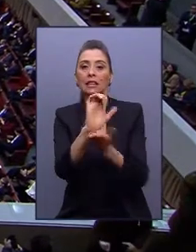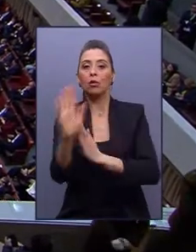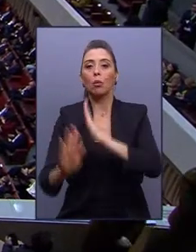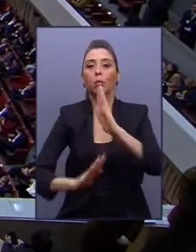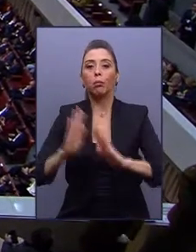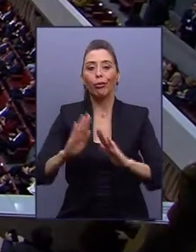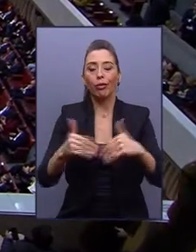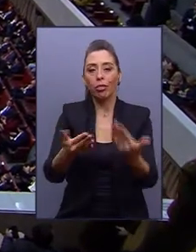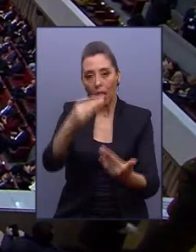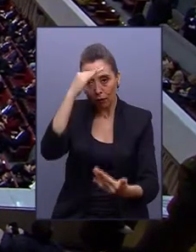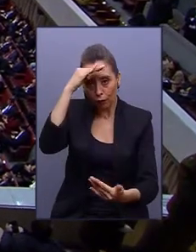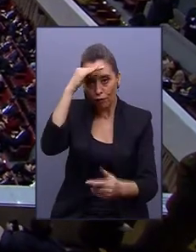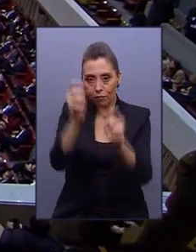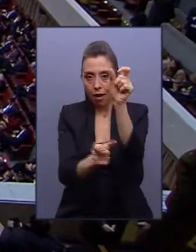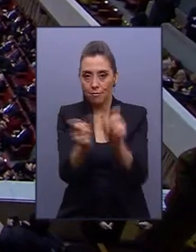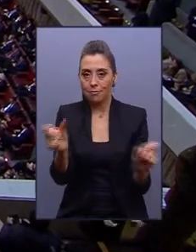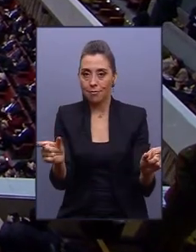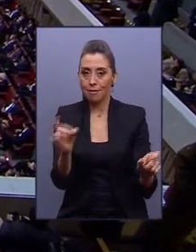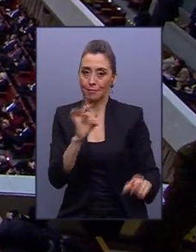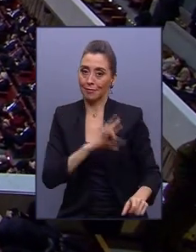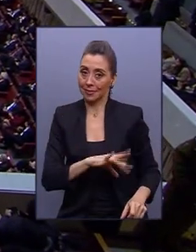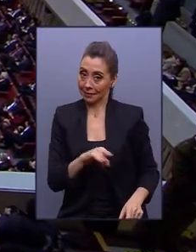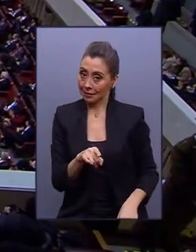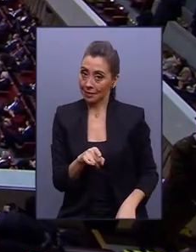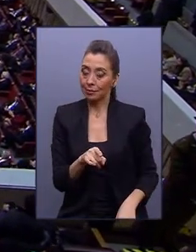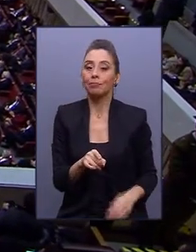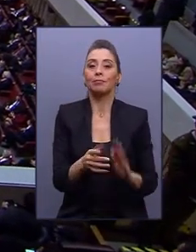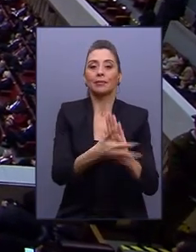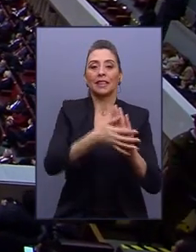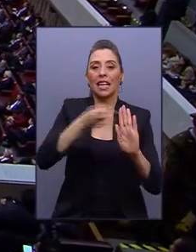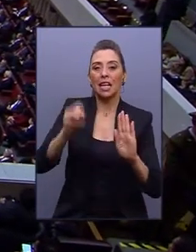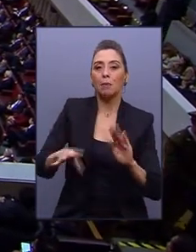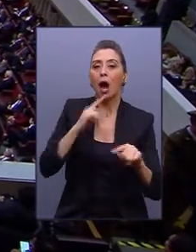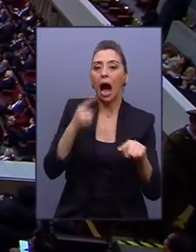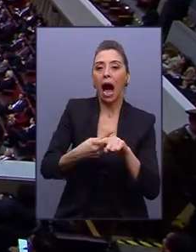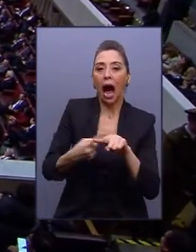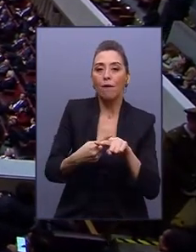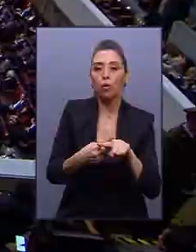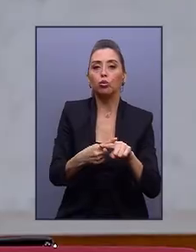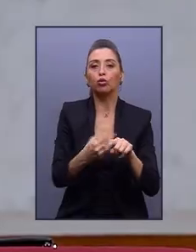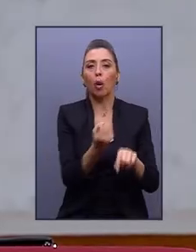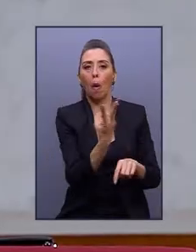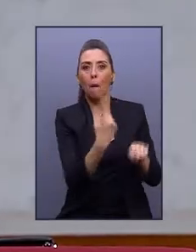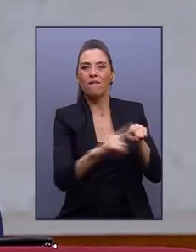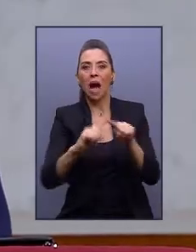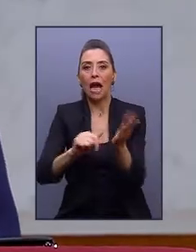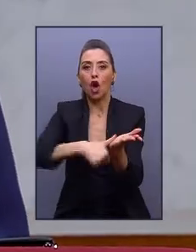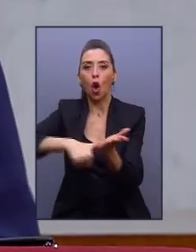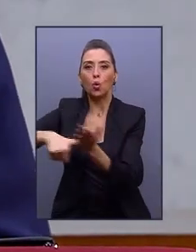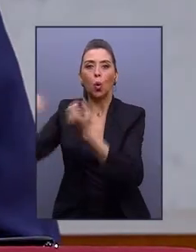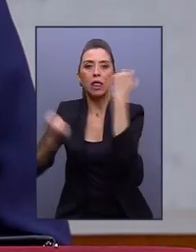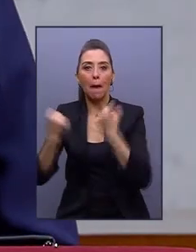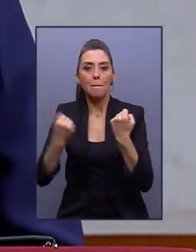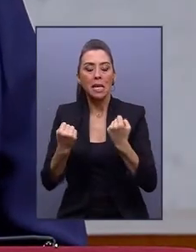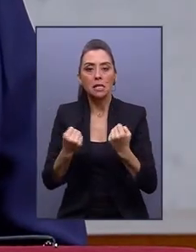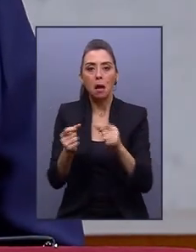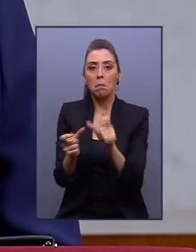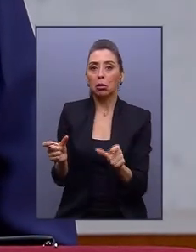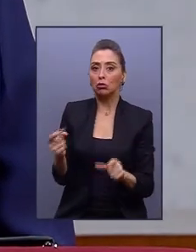protege y da confianza a nuestros compatriotas. Eliminamos los usos abusivos del multirrut que perjudicaban a miles de